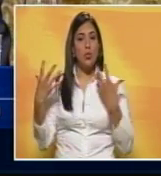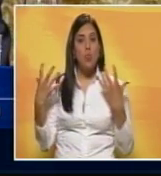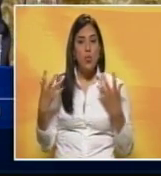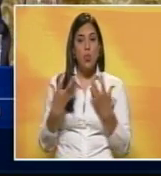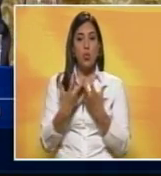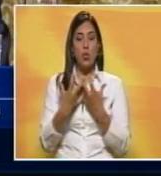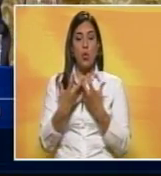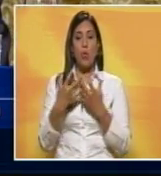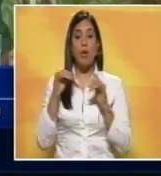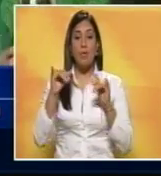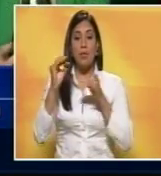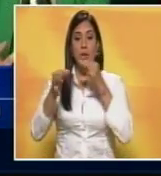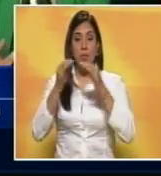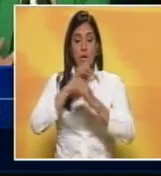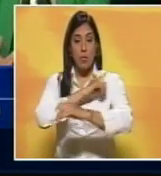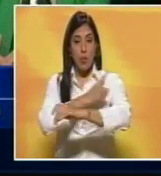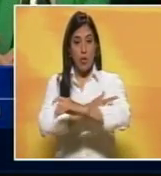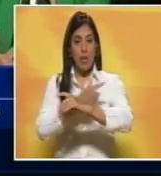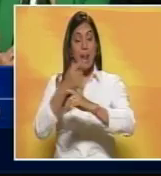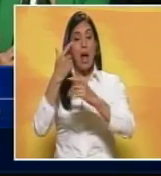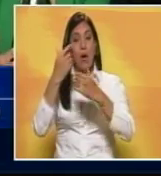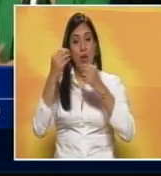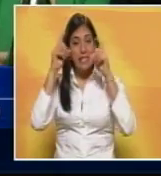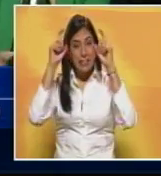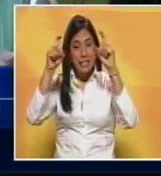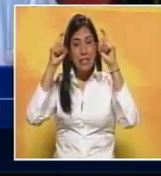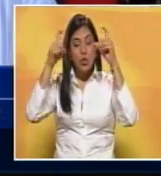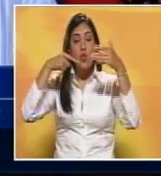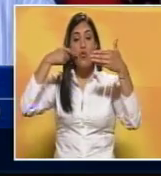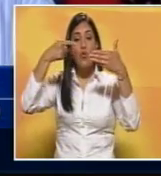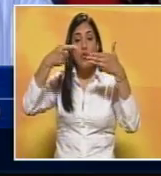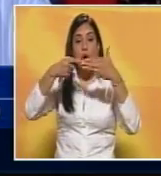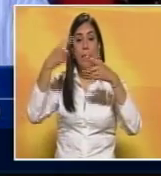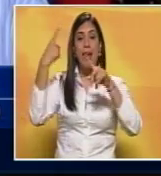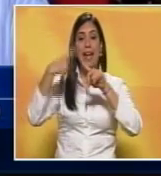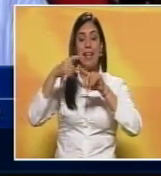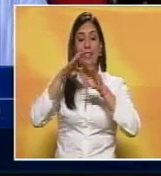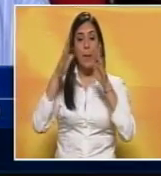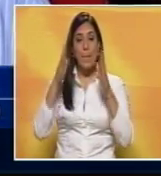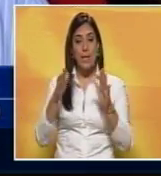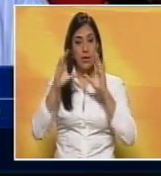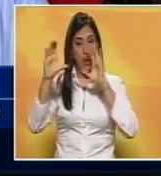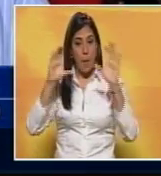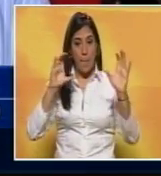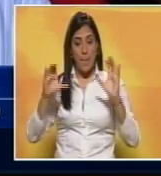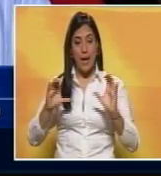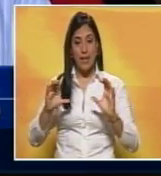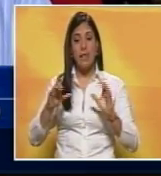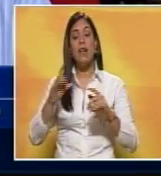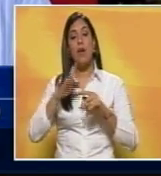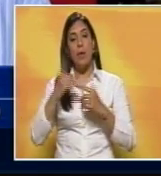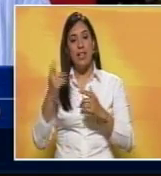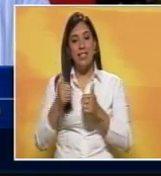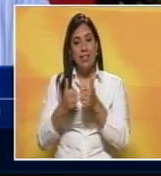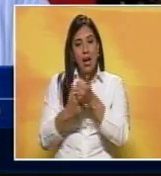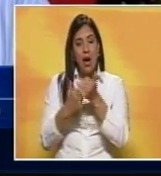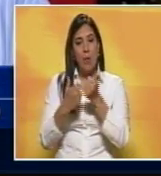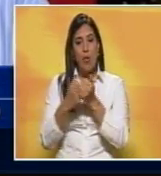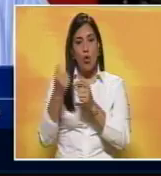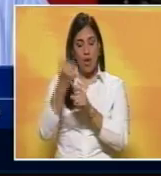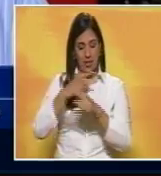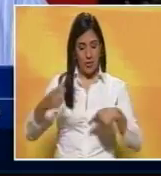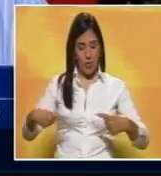agrupación con la que llegó al poder. La formación nombró en su lugar al exministro de Exteriores Ricardo Patiño, seguidor del